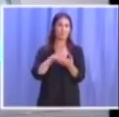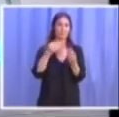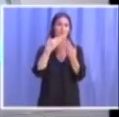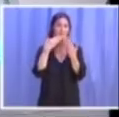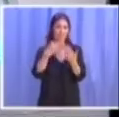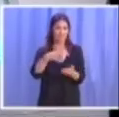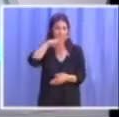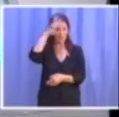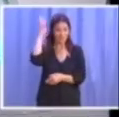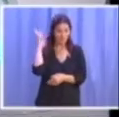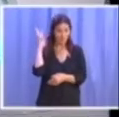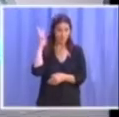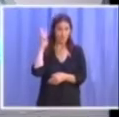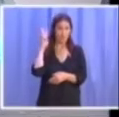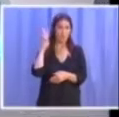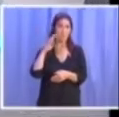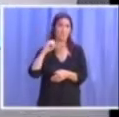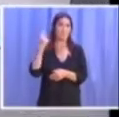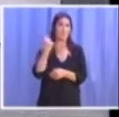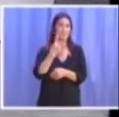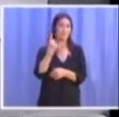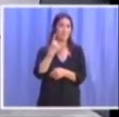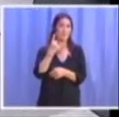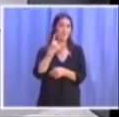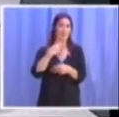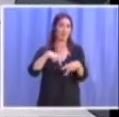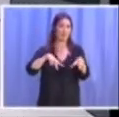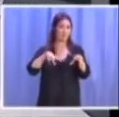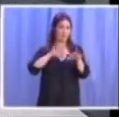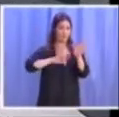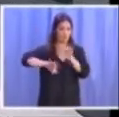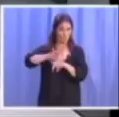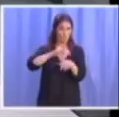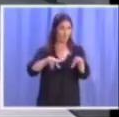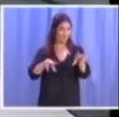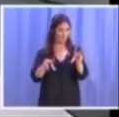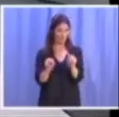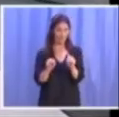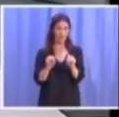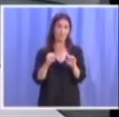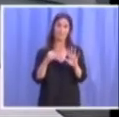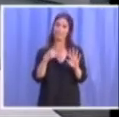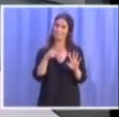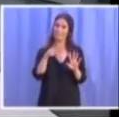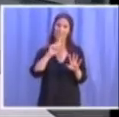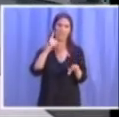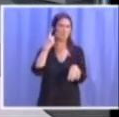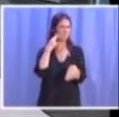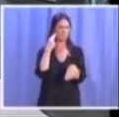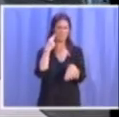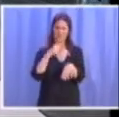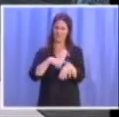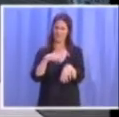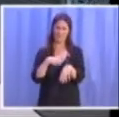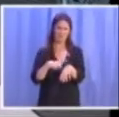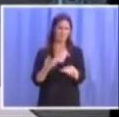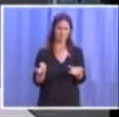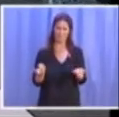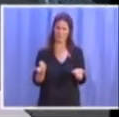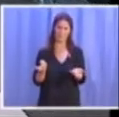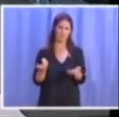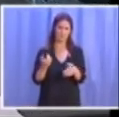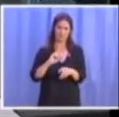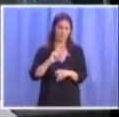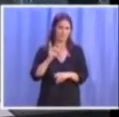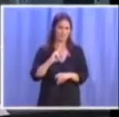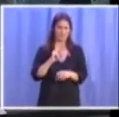Gracias, Antonio Cambril. Primera ronda terminada, no el bloque. No le tengan miedo al tiempo. El